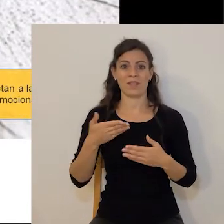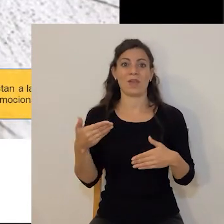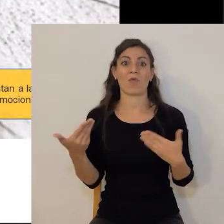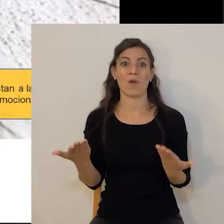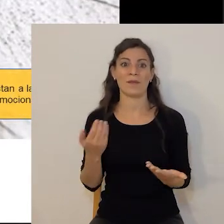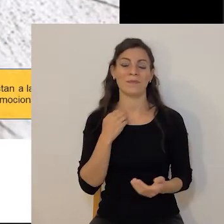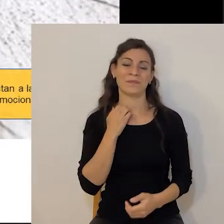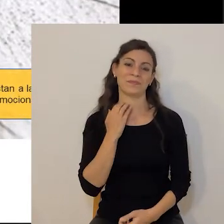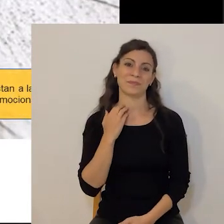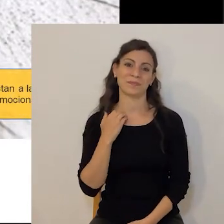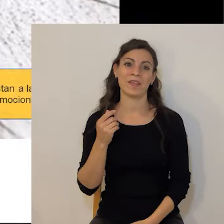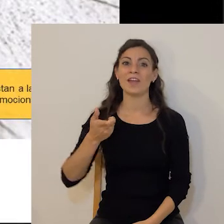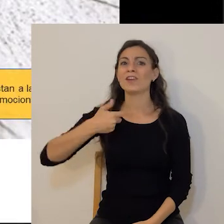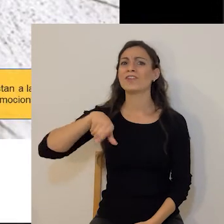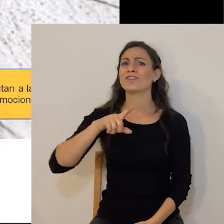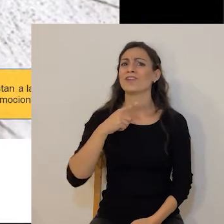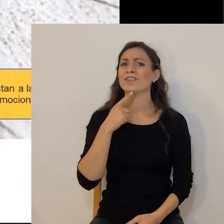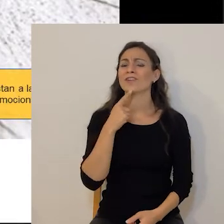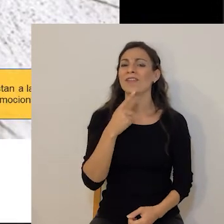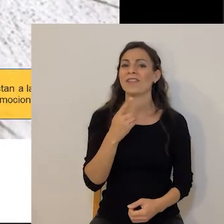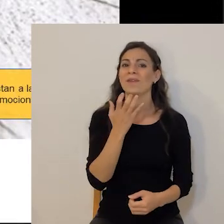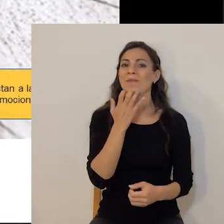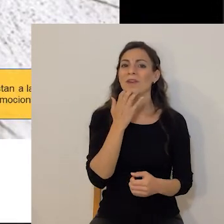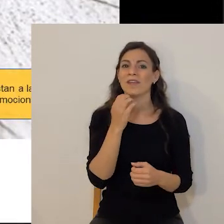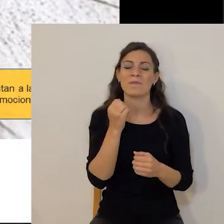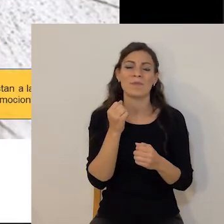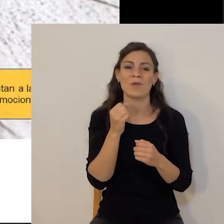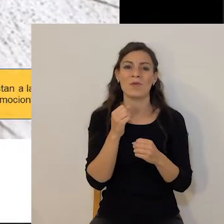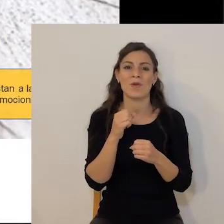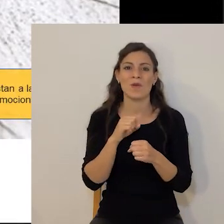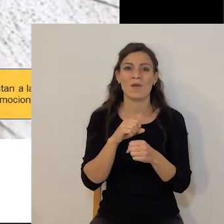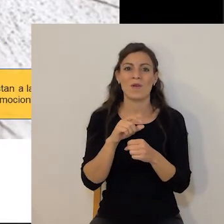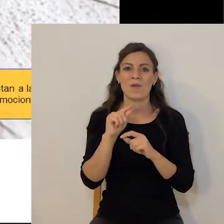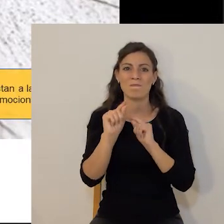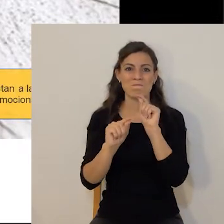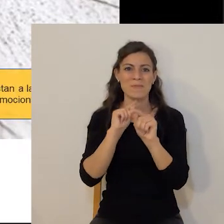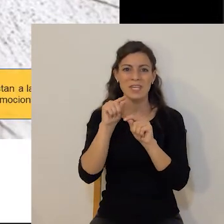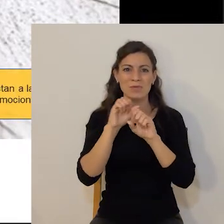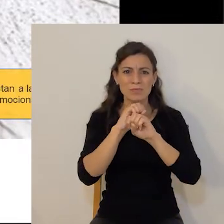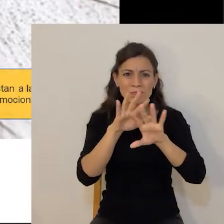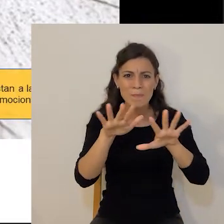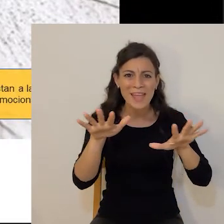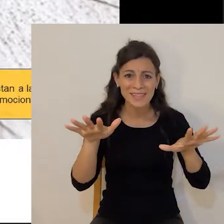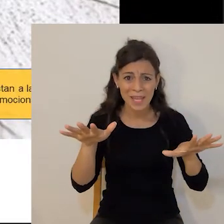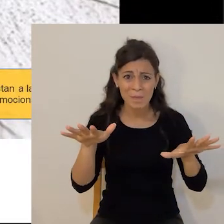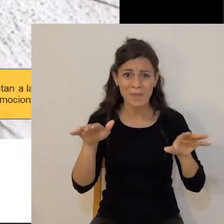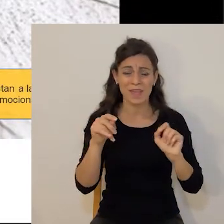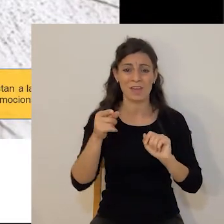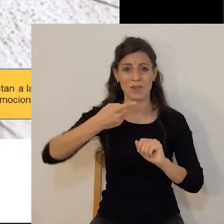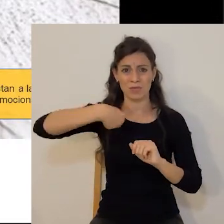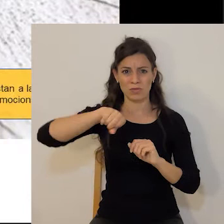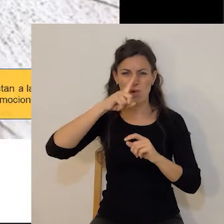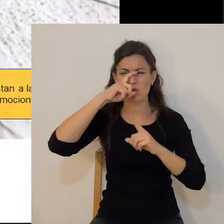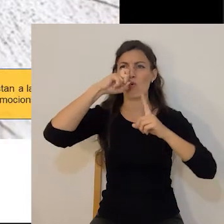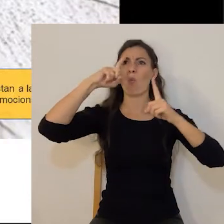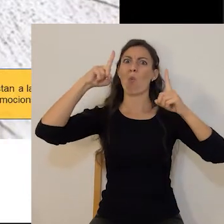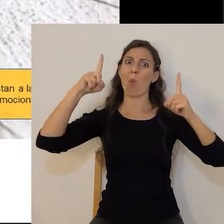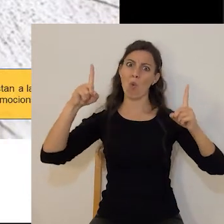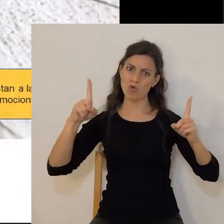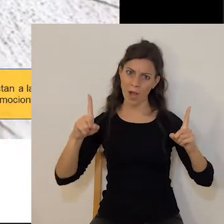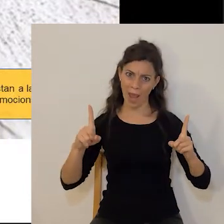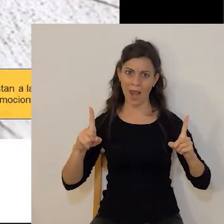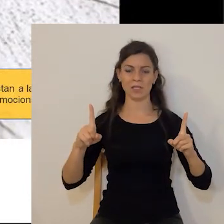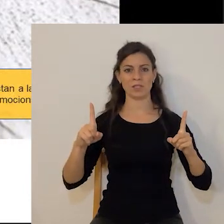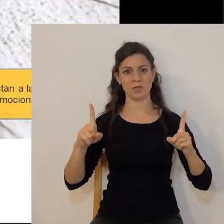decir que la pandemia que estamos viviendo, que llevamos un año,